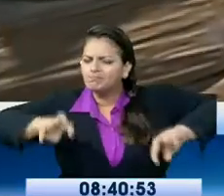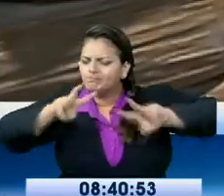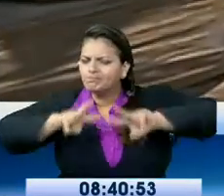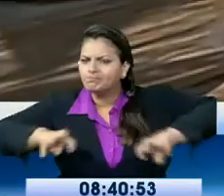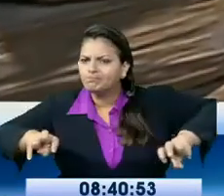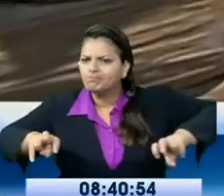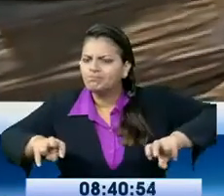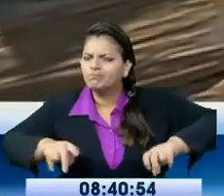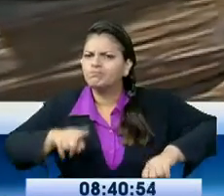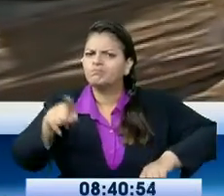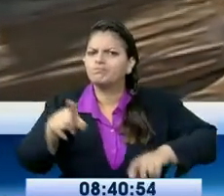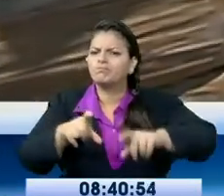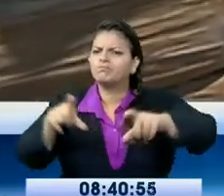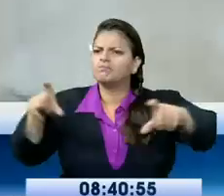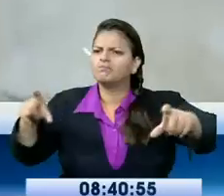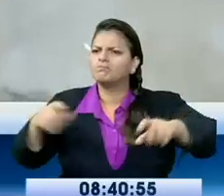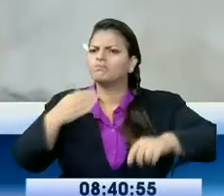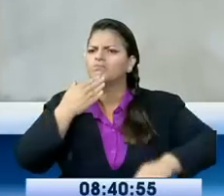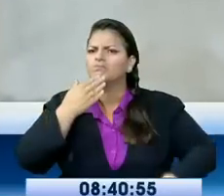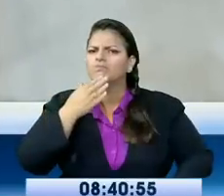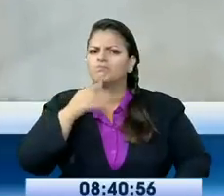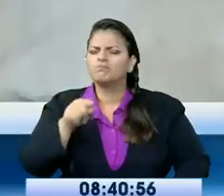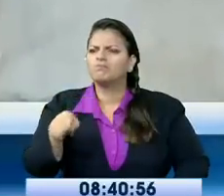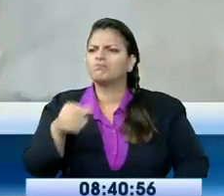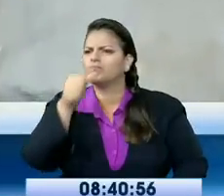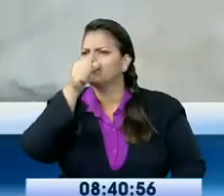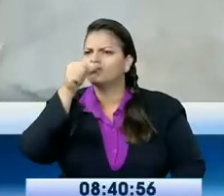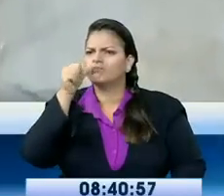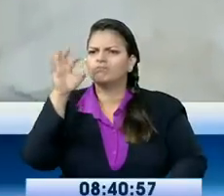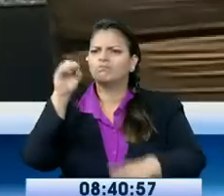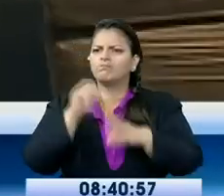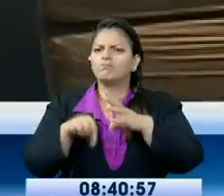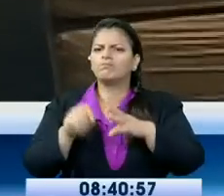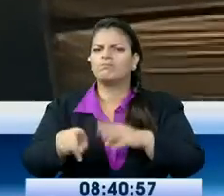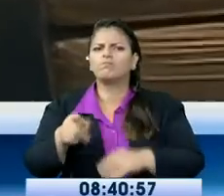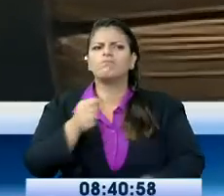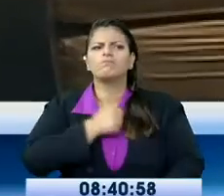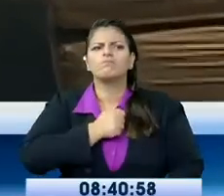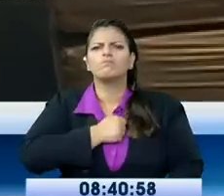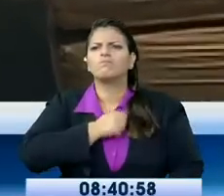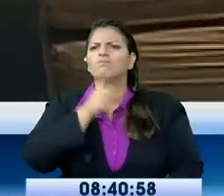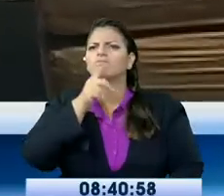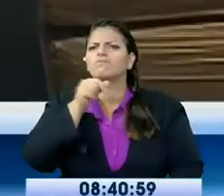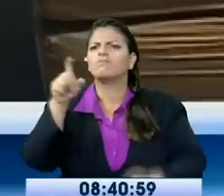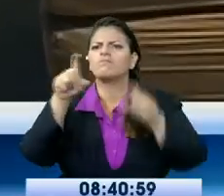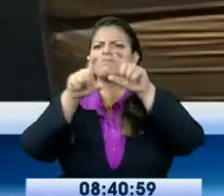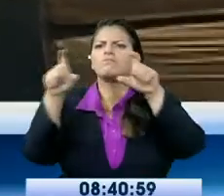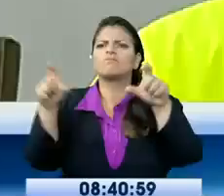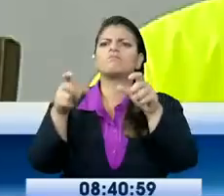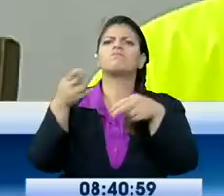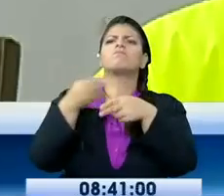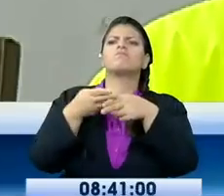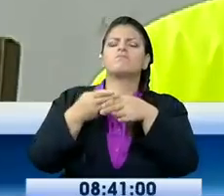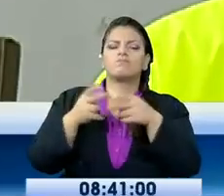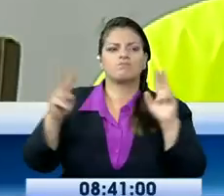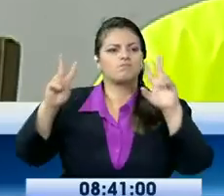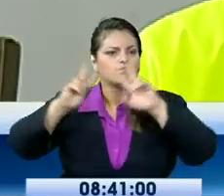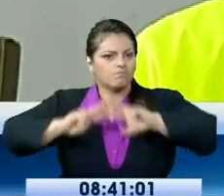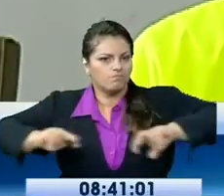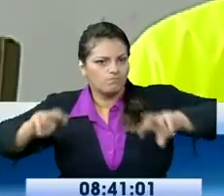del contenedor perteneciente a una de las empresas que está siendo investigada. Una vez que se ha realizado el pesaje respectivo, se